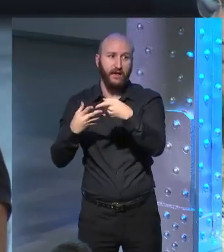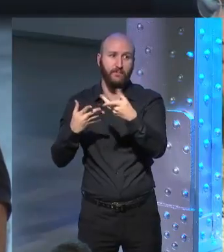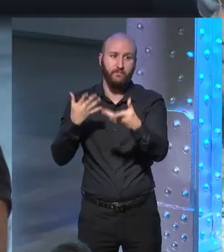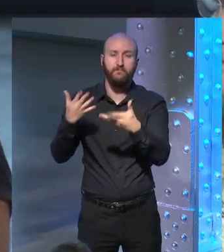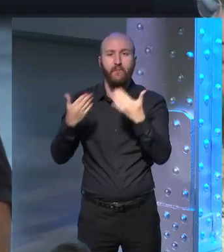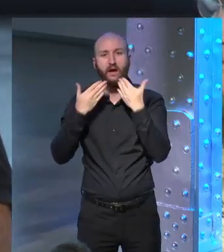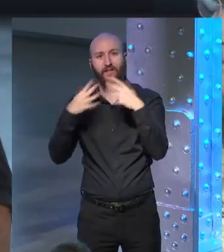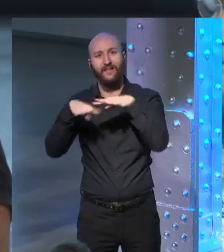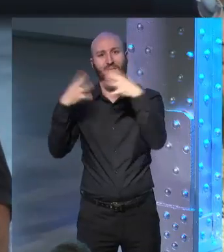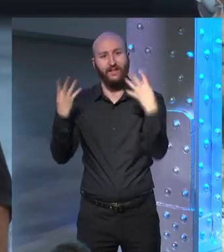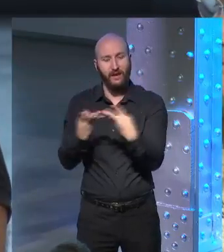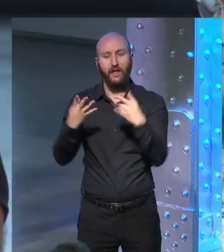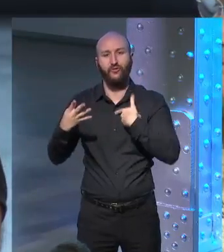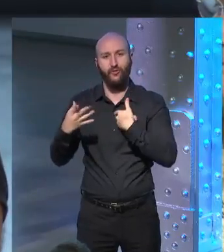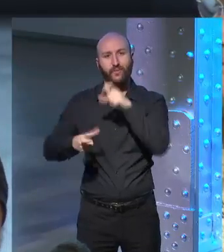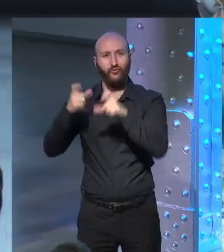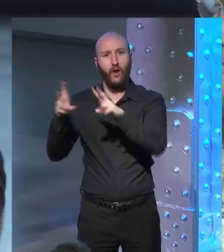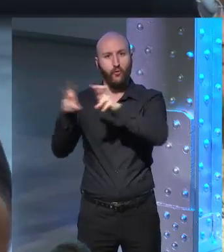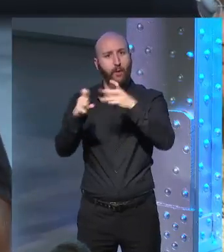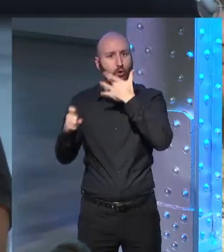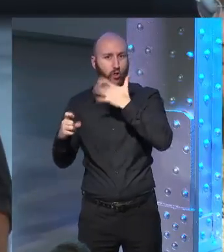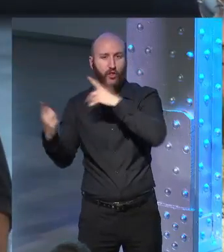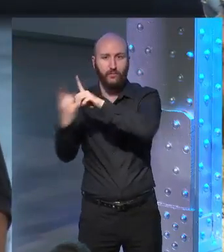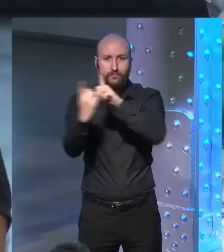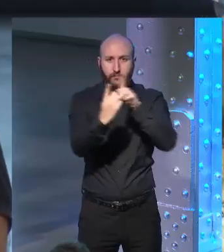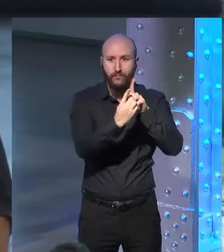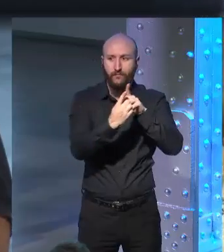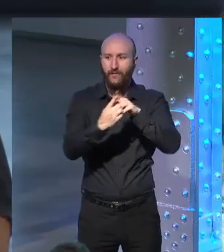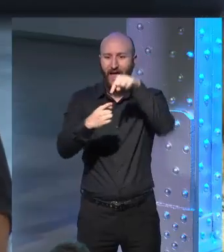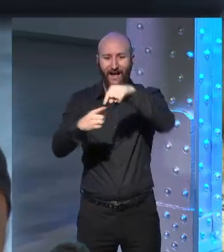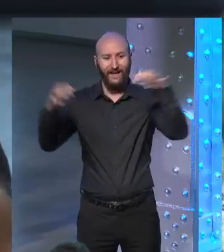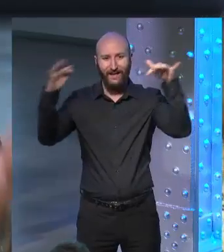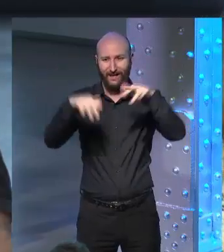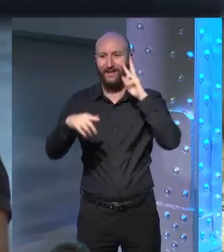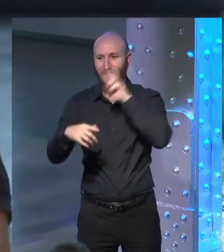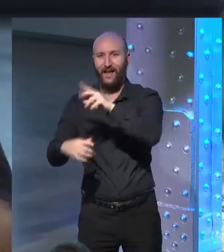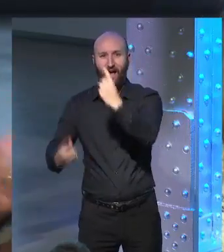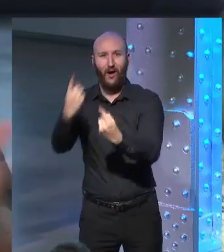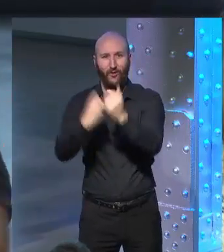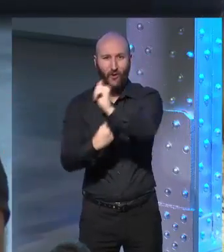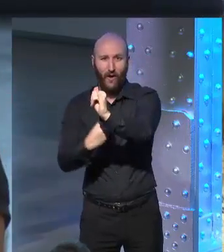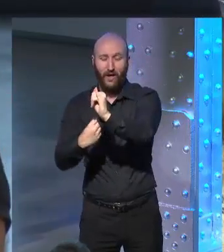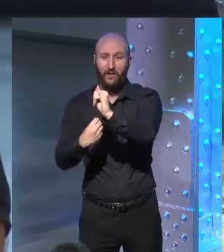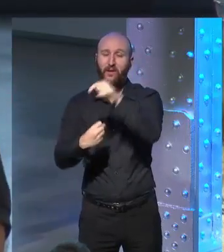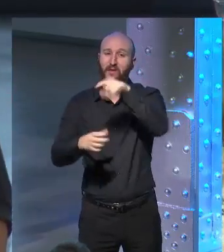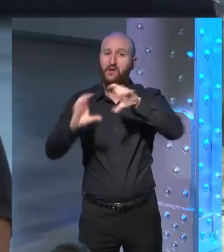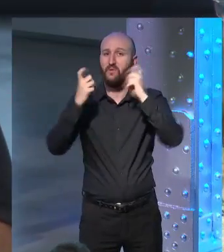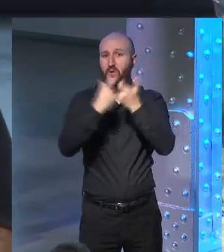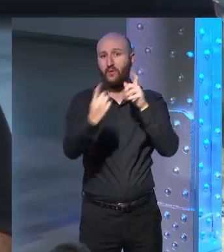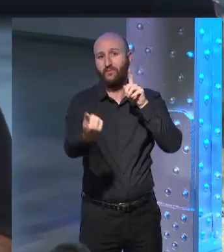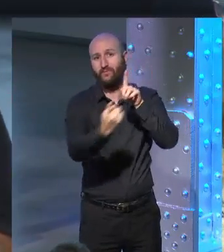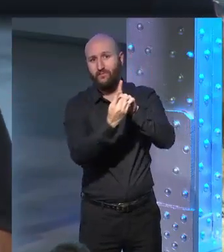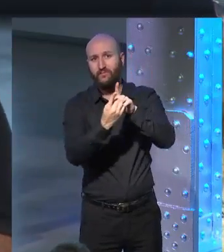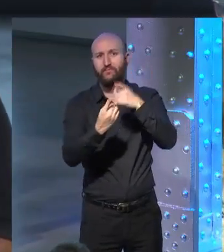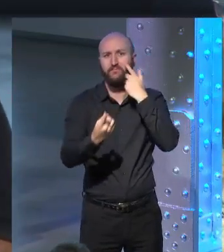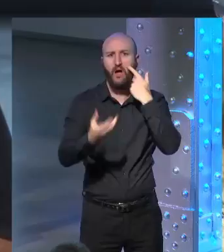a Internet yo he conocido a mucha gente, en la sala hay alguno, incluso nos reunimos virtualmente en nuestro